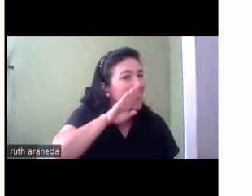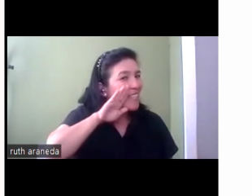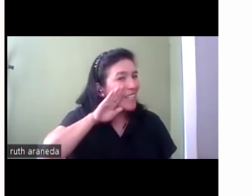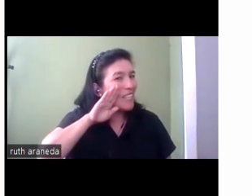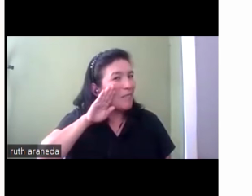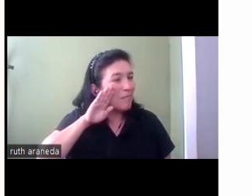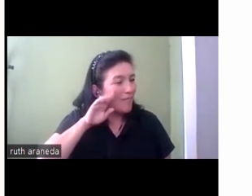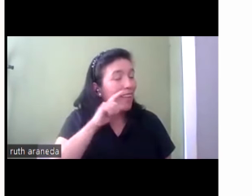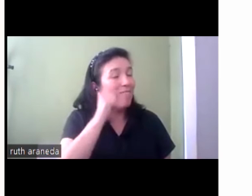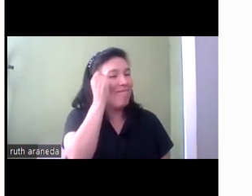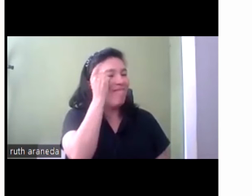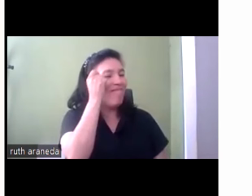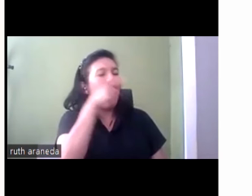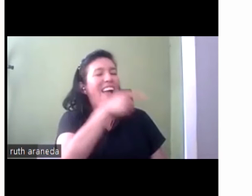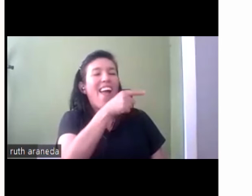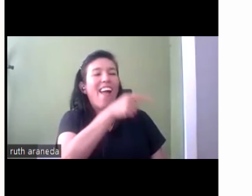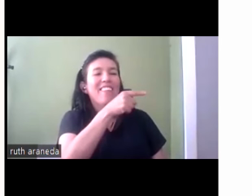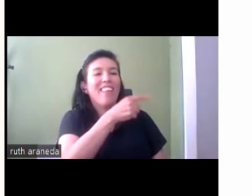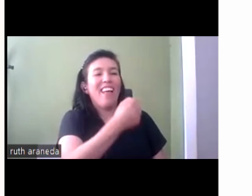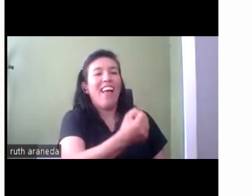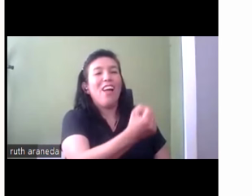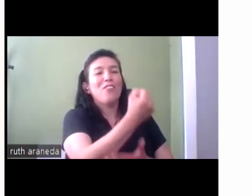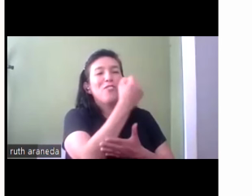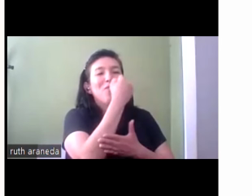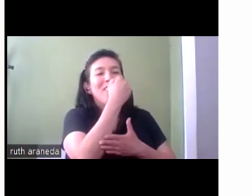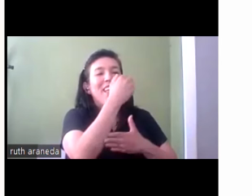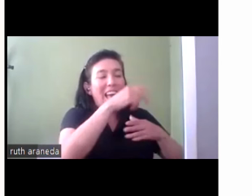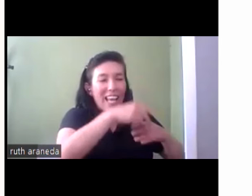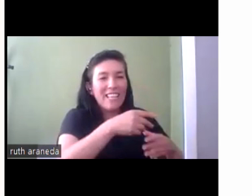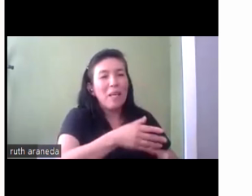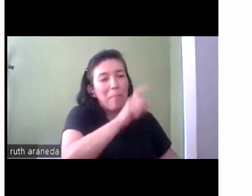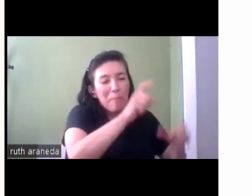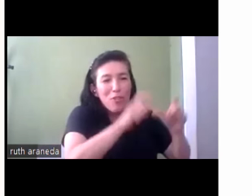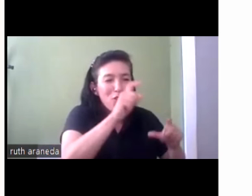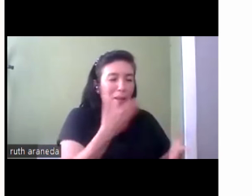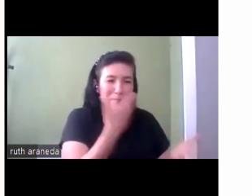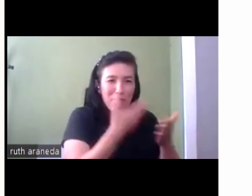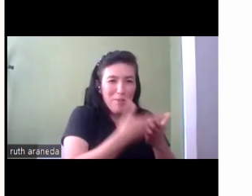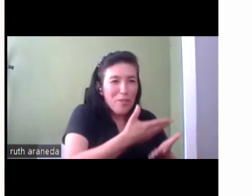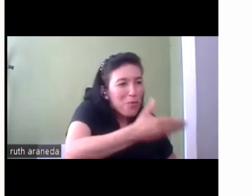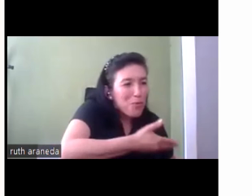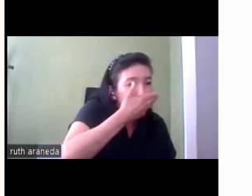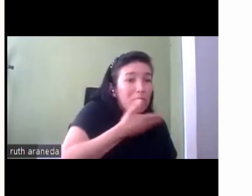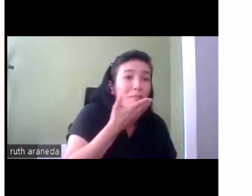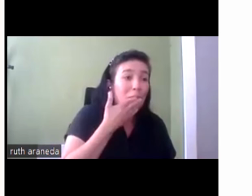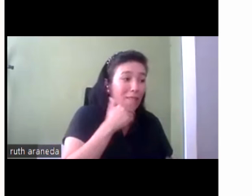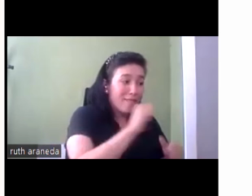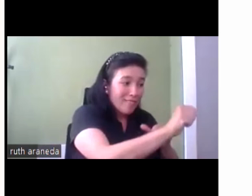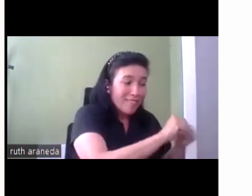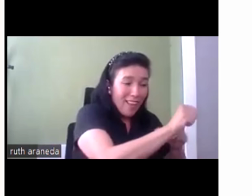modo de vida y el sustento dentro de la zona de estudio, además de los recursos marinos, obviamente, que están asociados al litoral